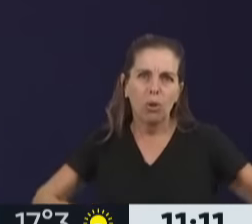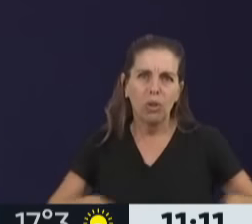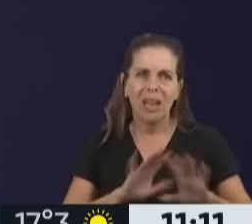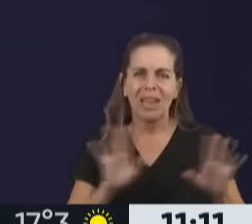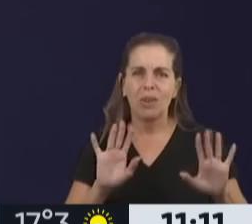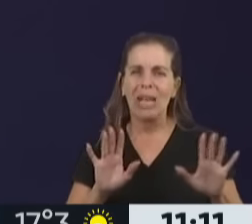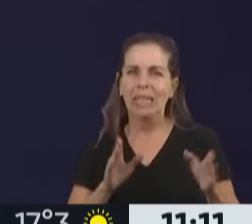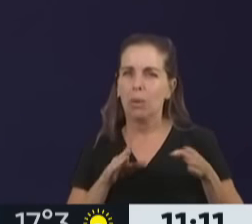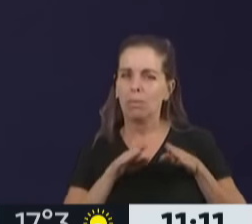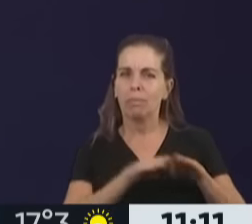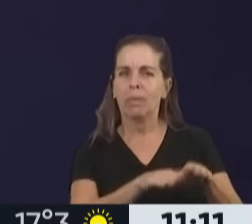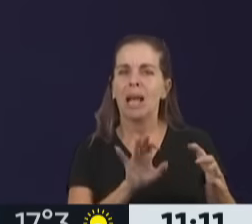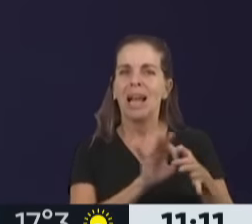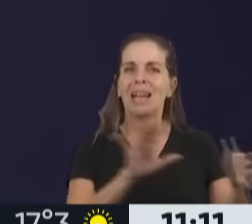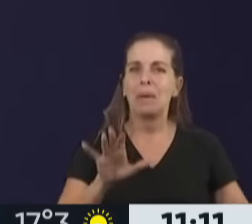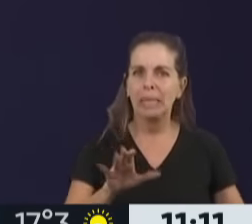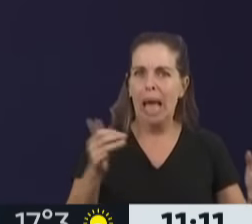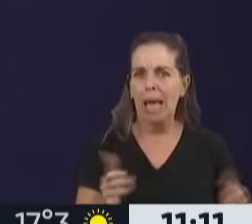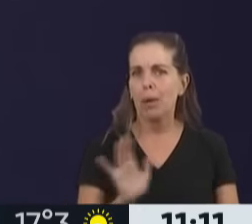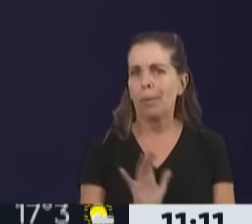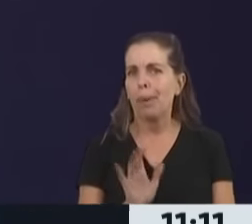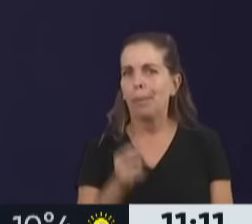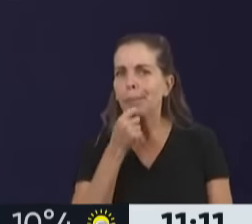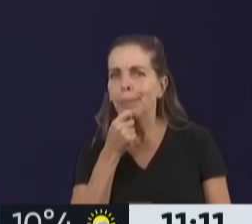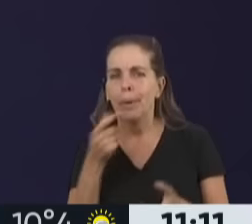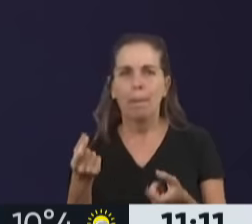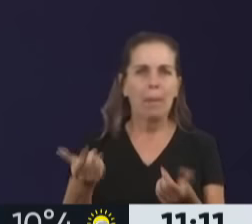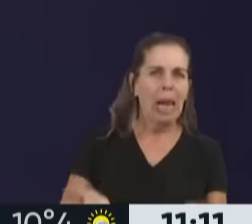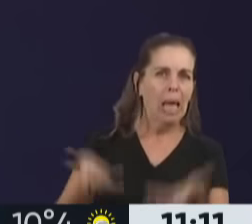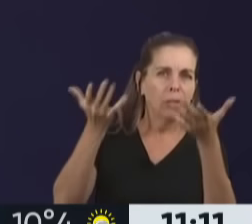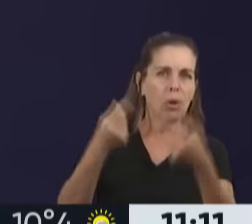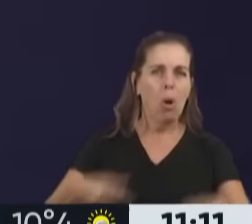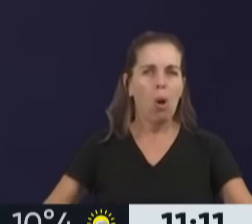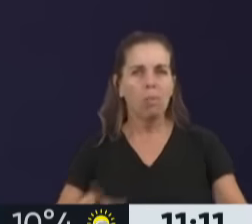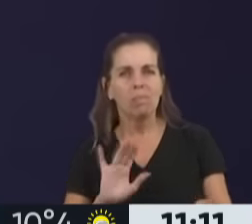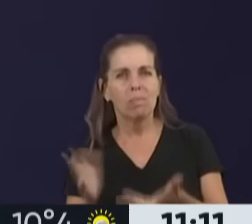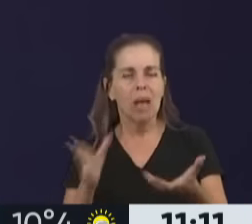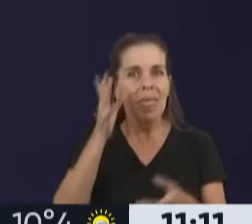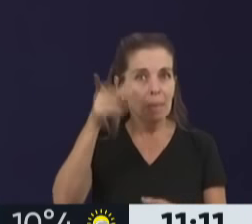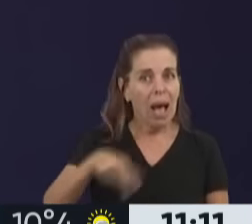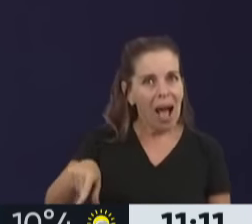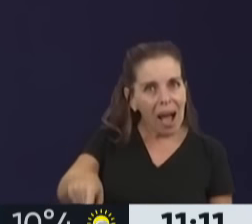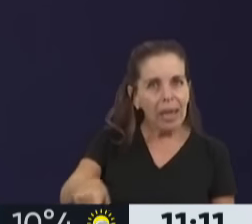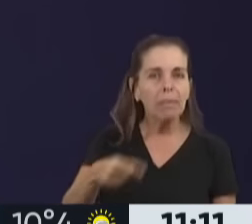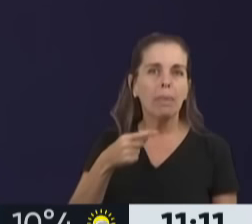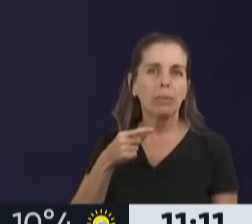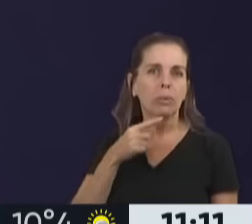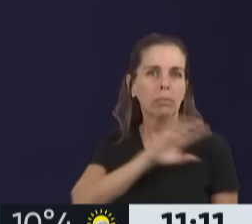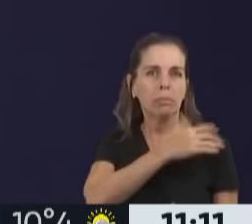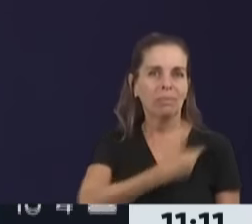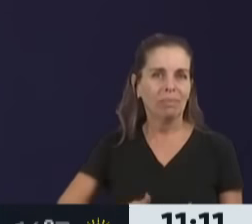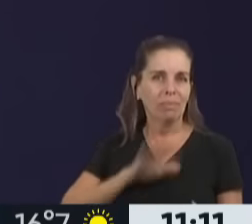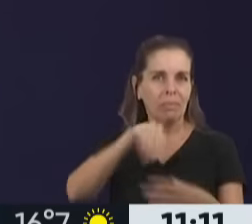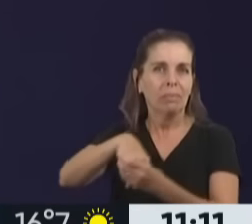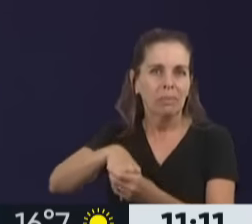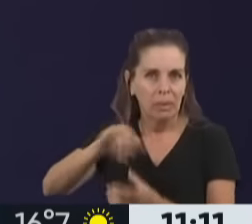absolutamente abusivas por cuestiones de caracterización vamos a vamos a tomar cartas en el asunto que es lo